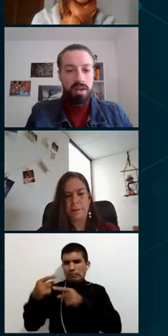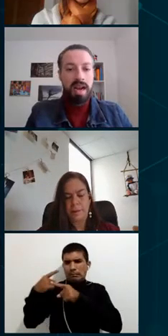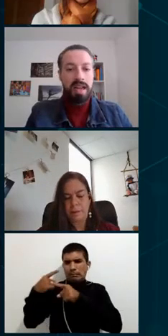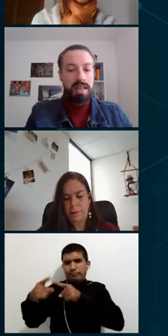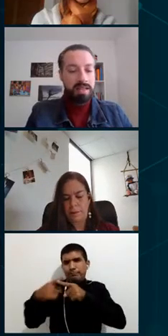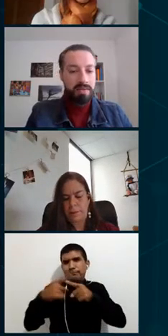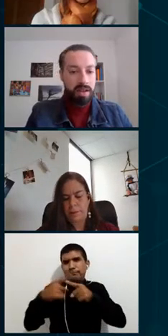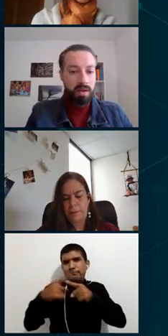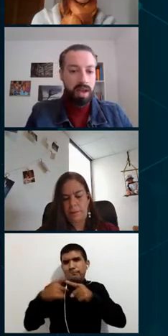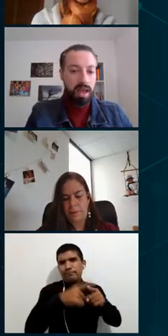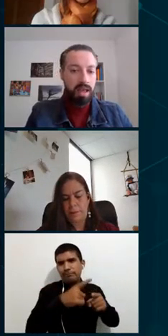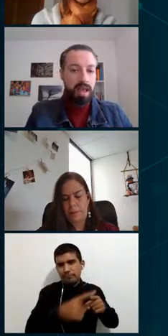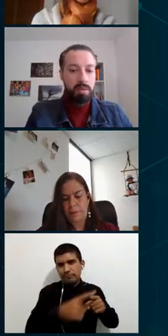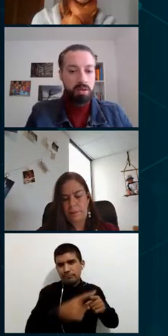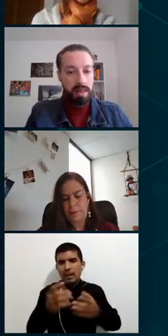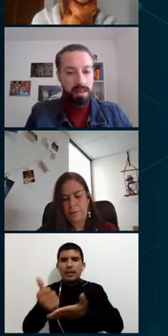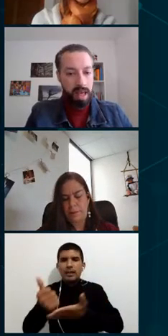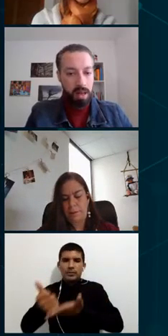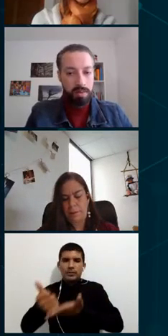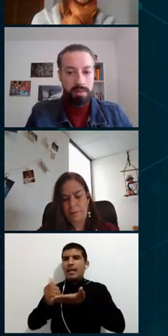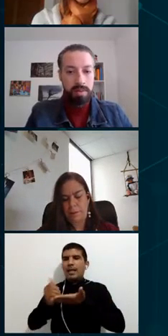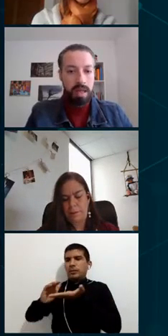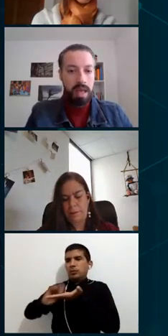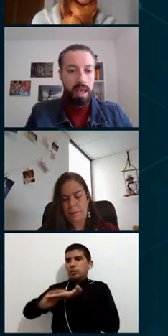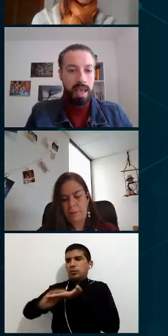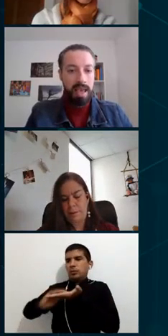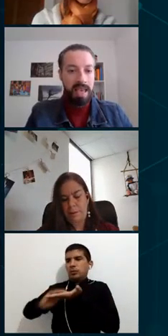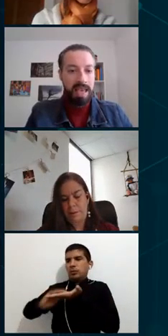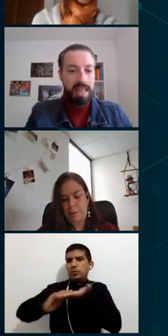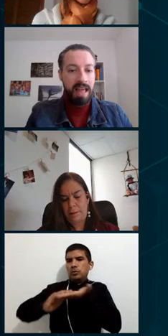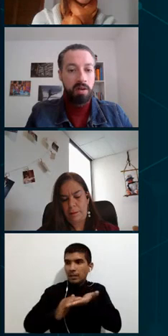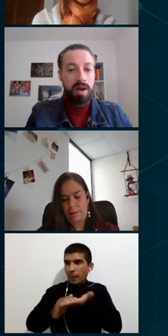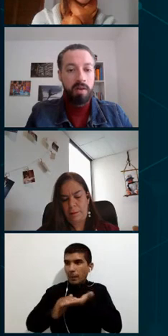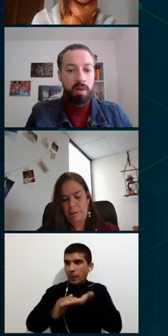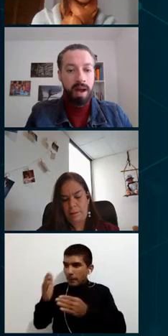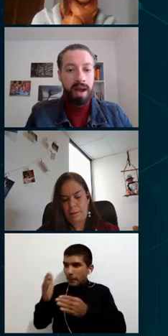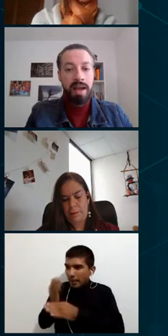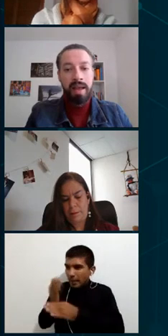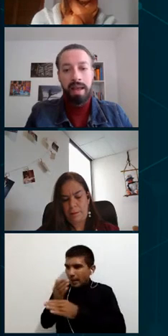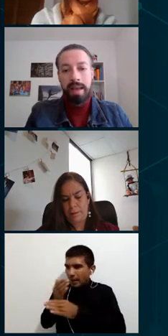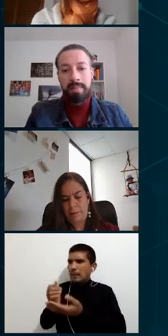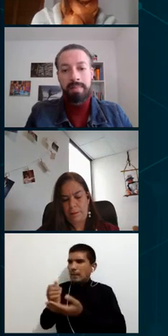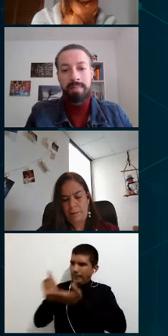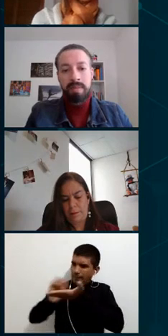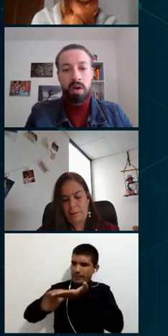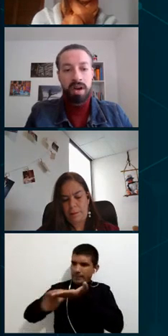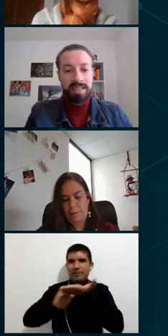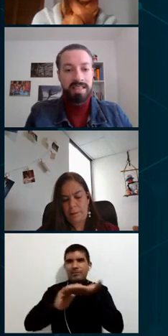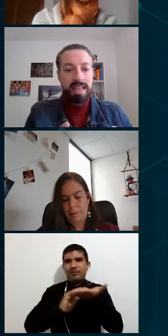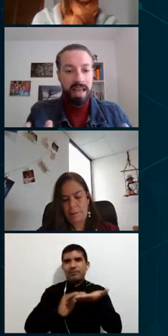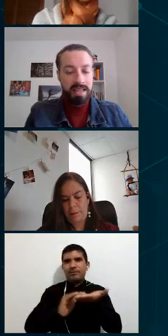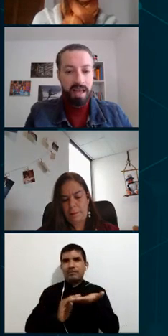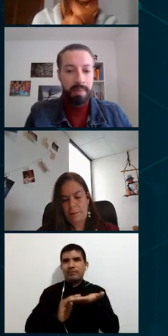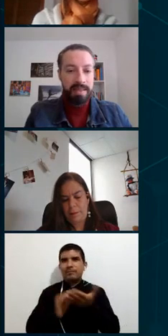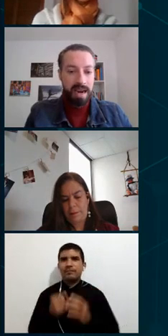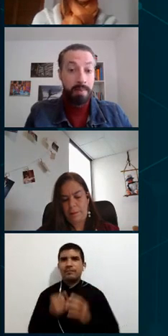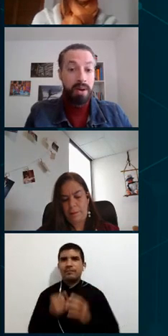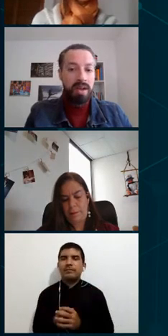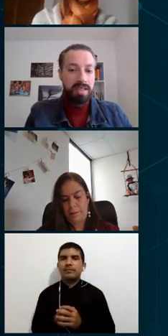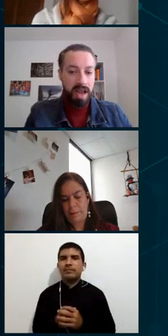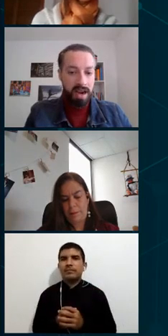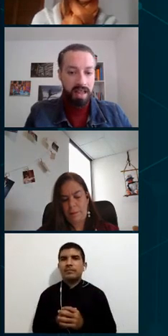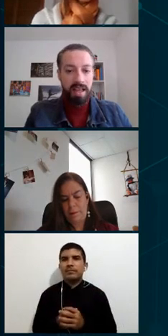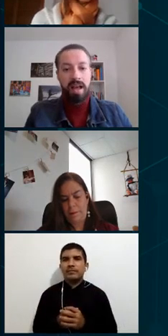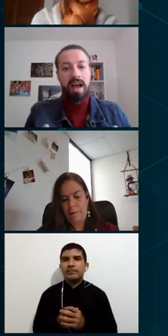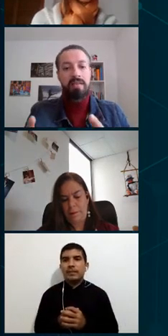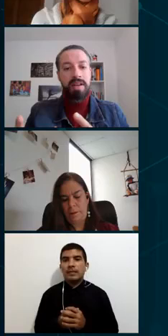permitir solucionar el desafío que hemos planteado. Y de alguna forma, con esas ideas, empezar